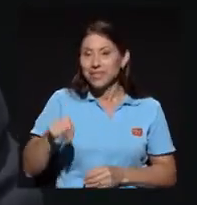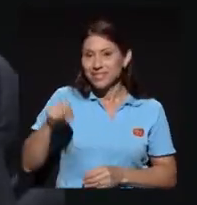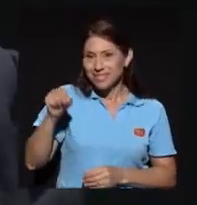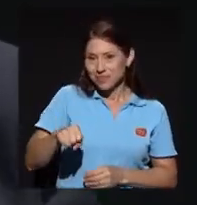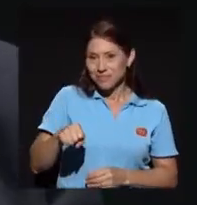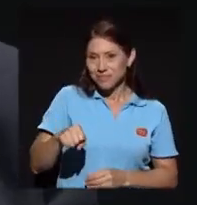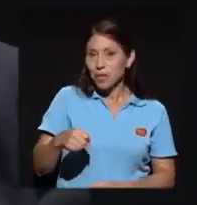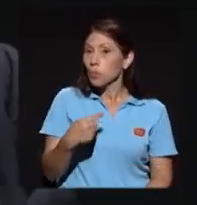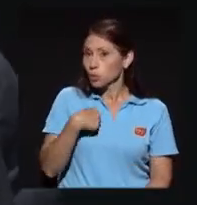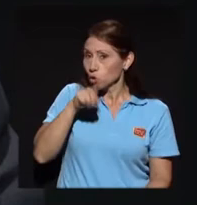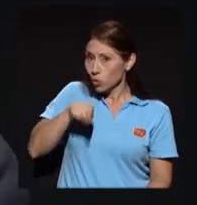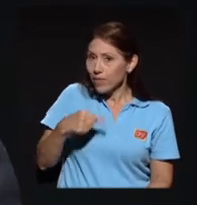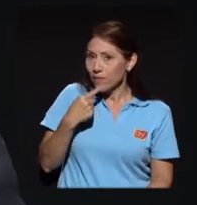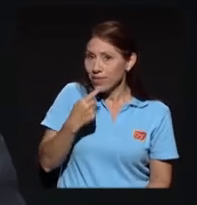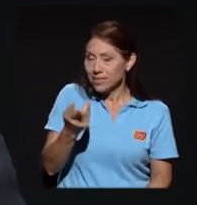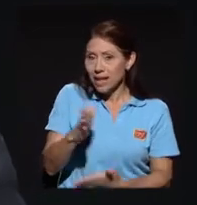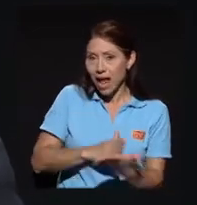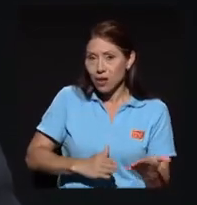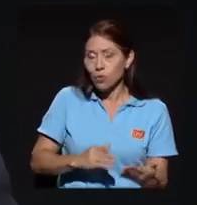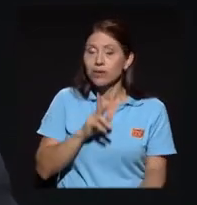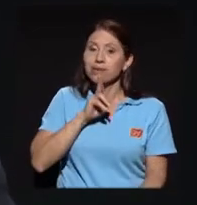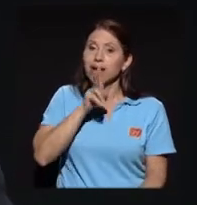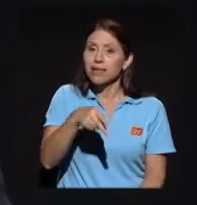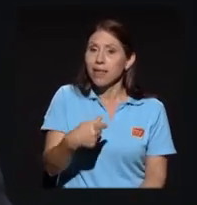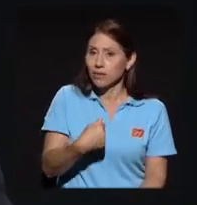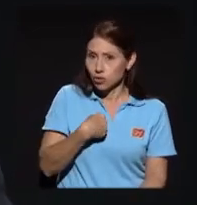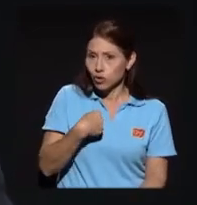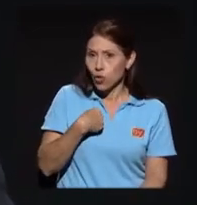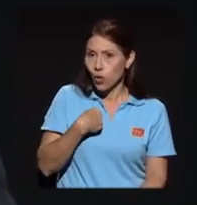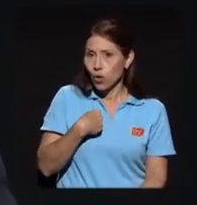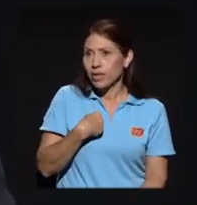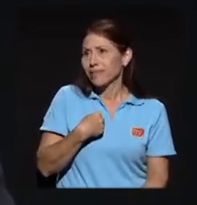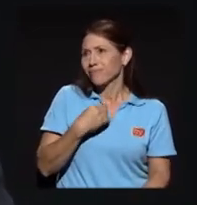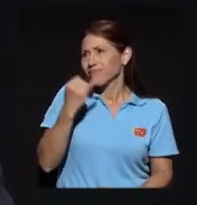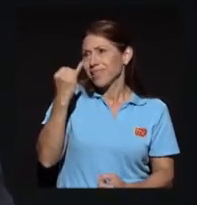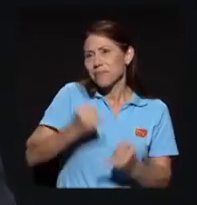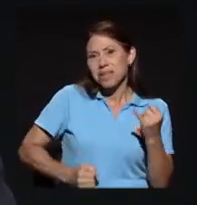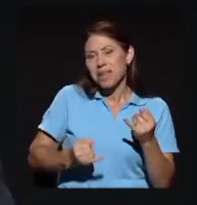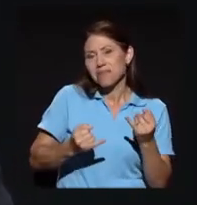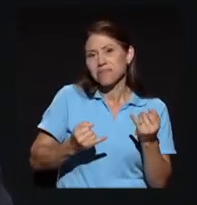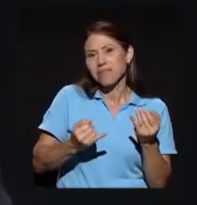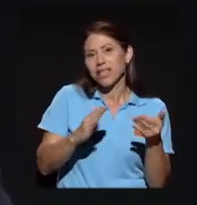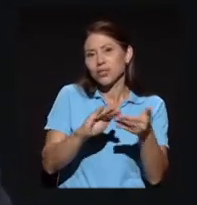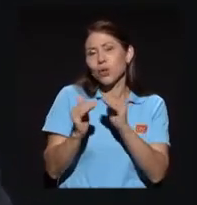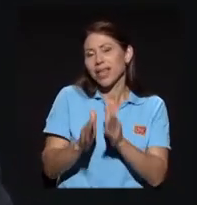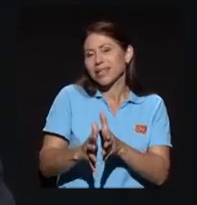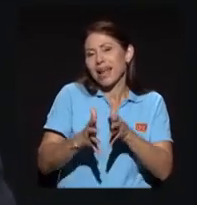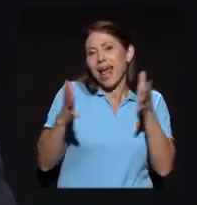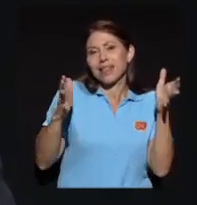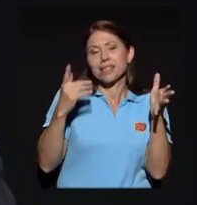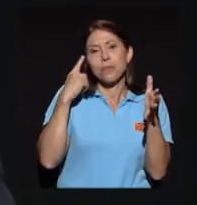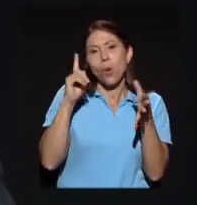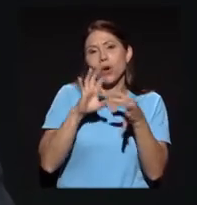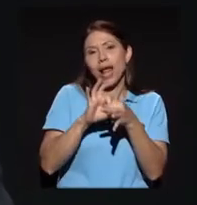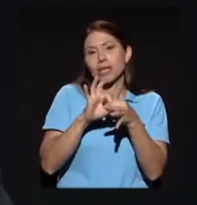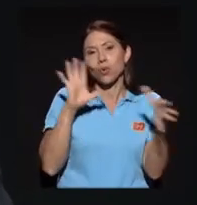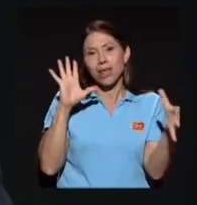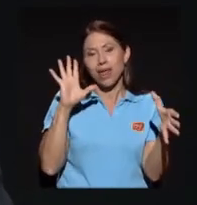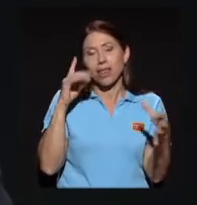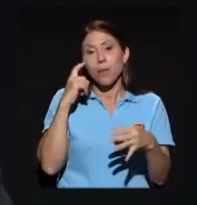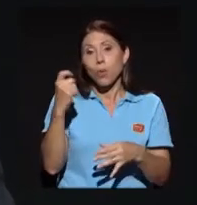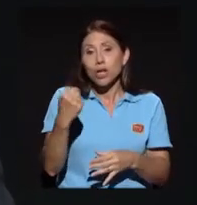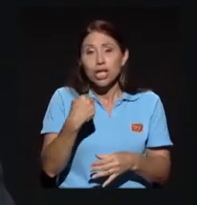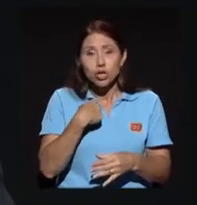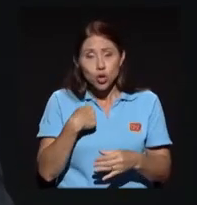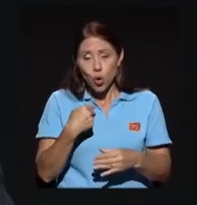de decir algo. Yo en realidad terminé en ciudades grandes por pura casualidad, porque yo vengo de una zona muy